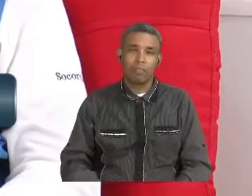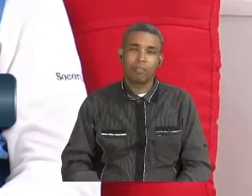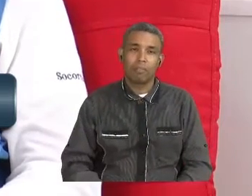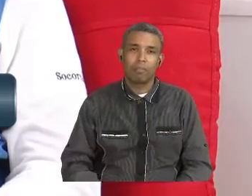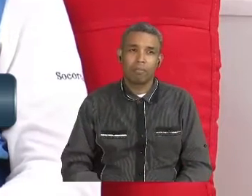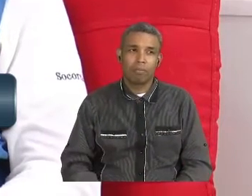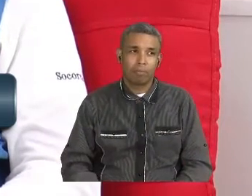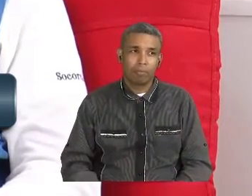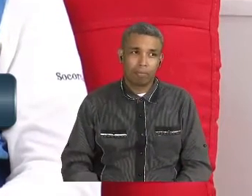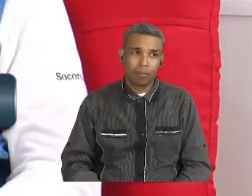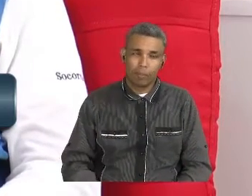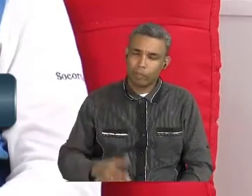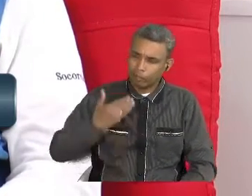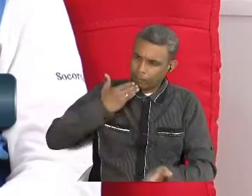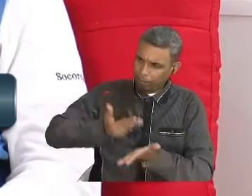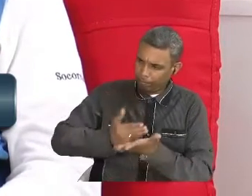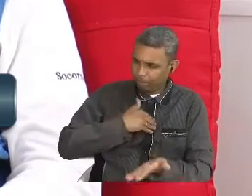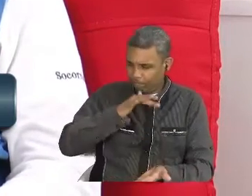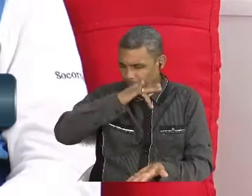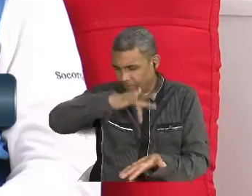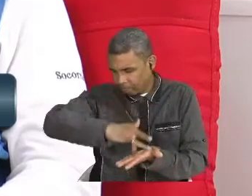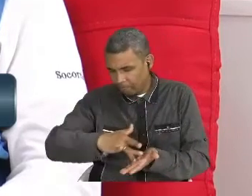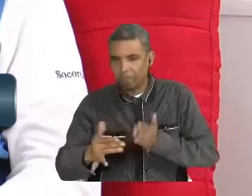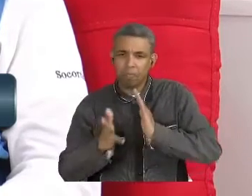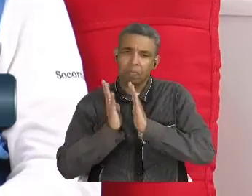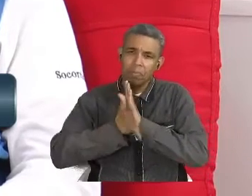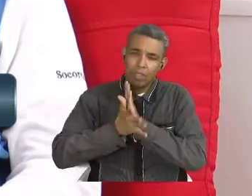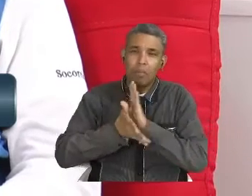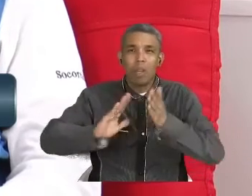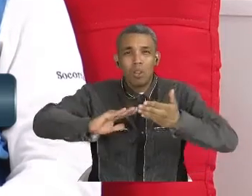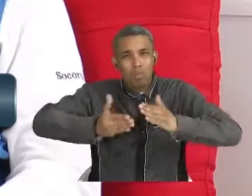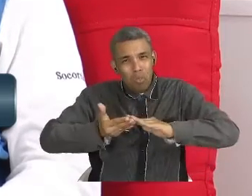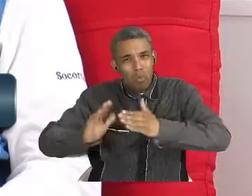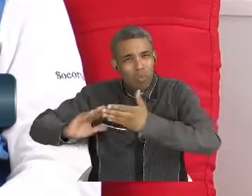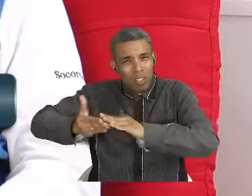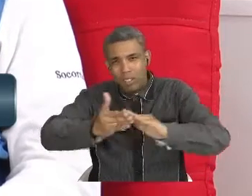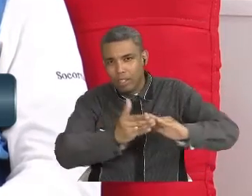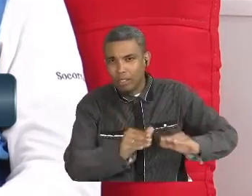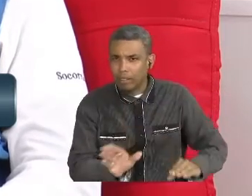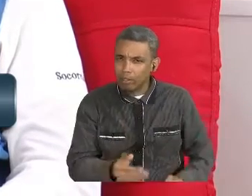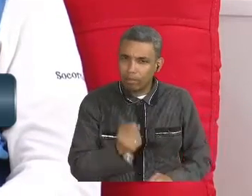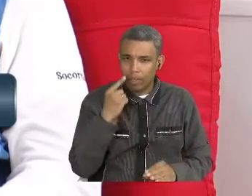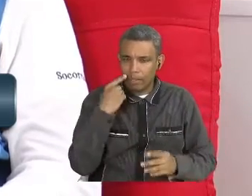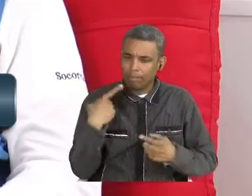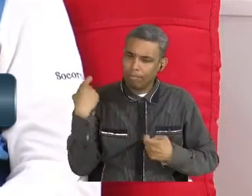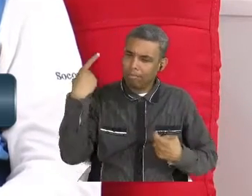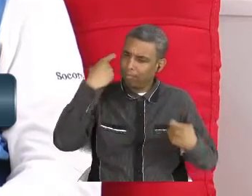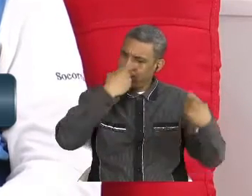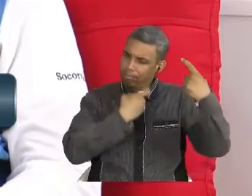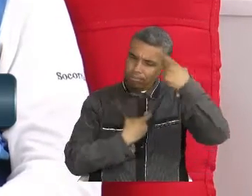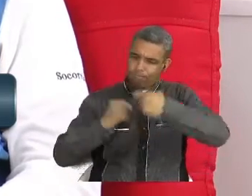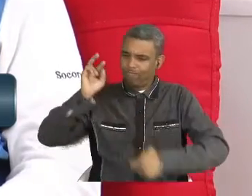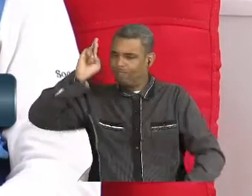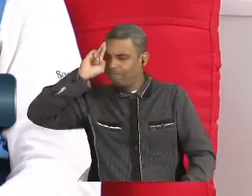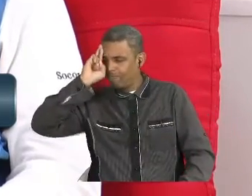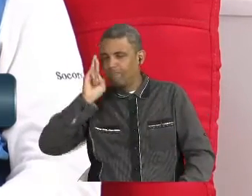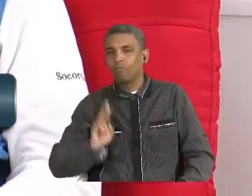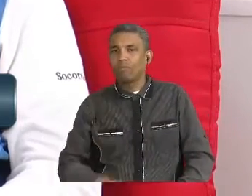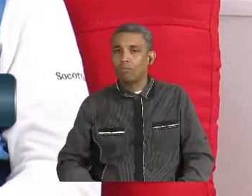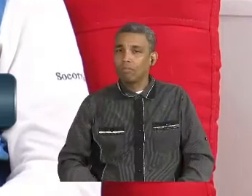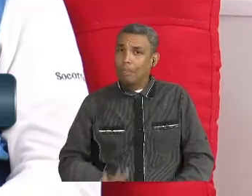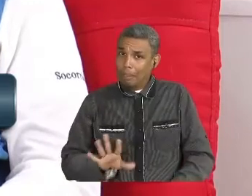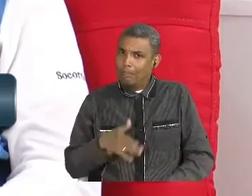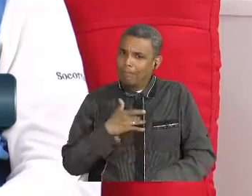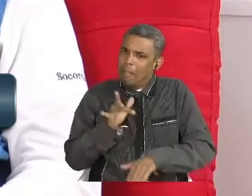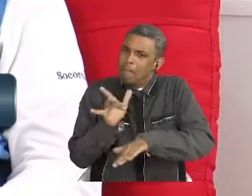por darnos este espacio, porque es importante sensibilizar a las comunidades, no solamente en estos momentos de catástrofe, sino también en manejar